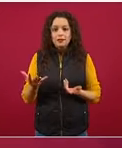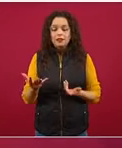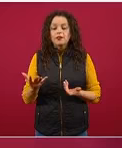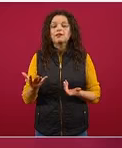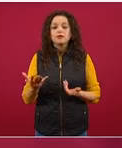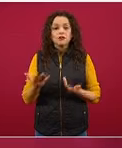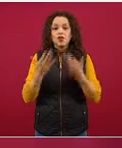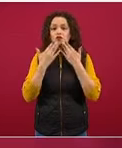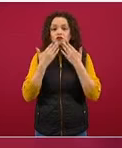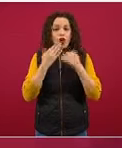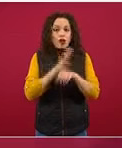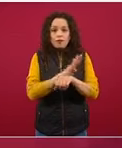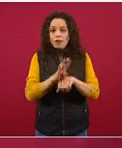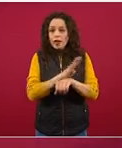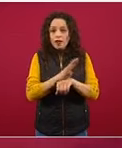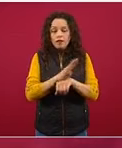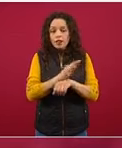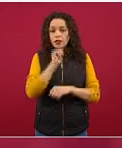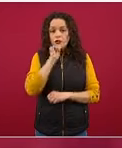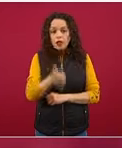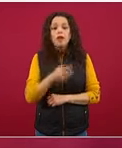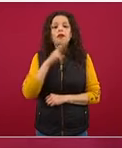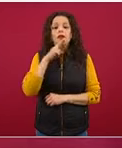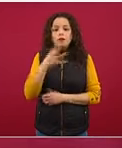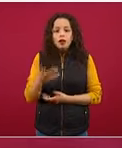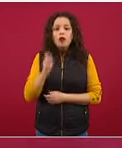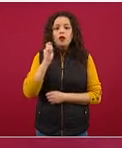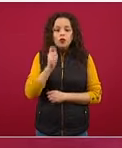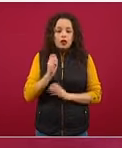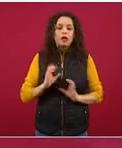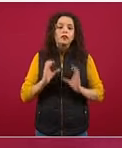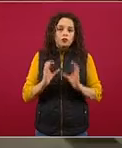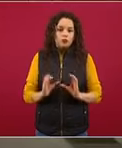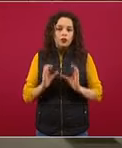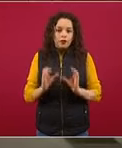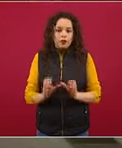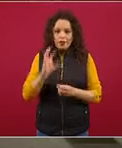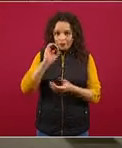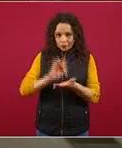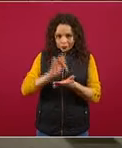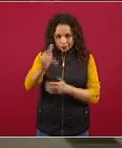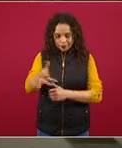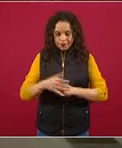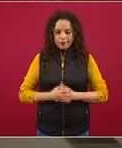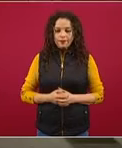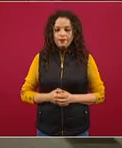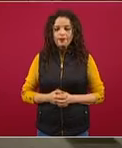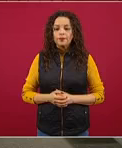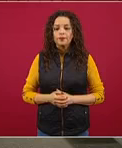el beneficio que vamos a obtener de hacer alguna celebración. Muchas gracias.